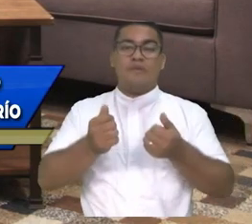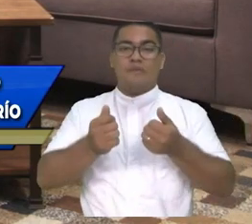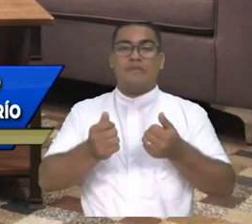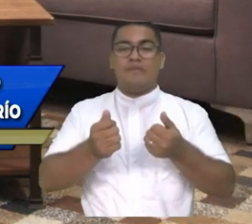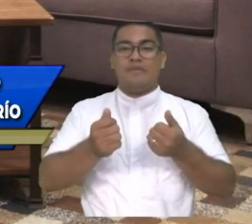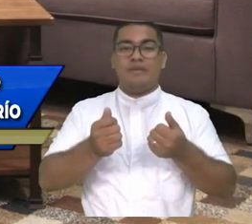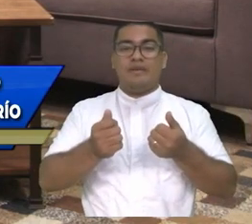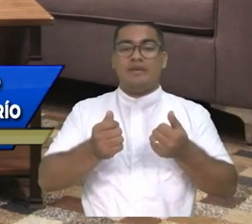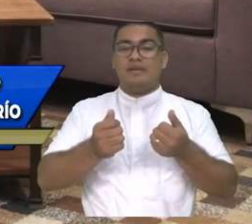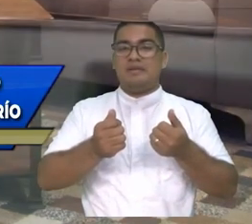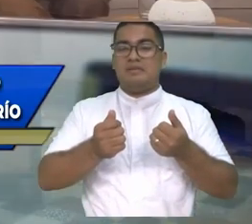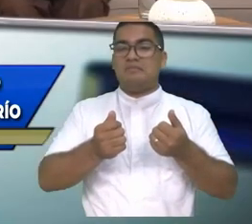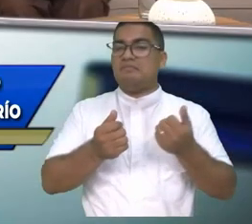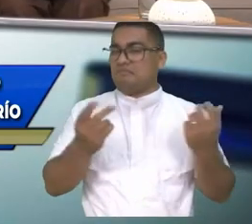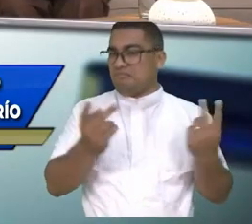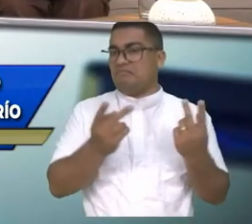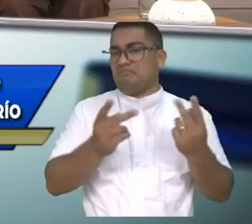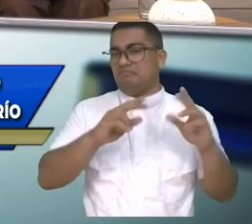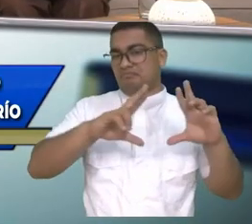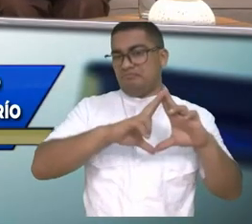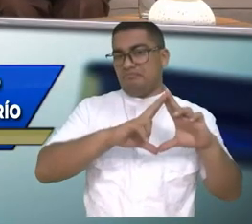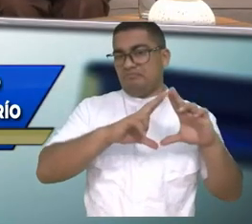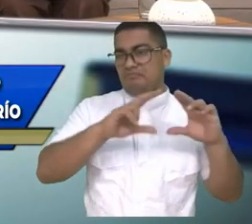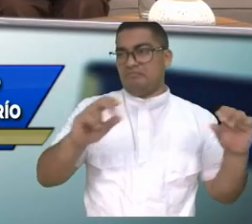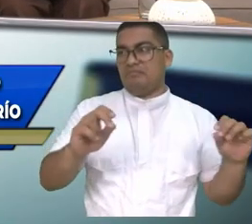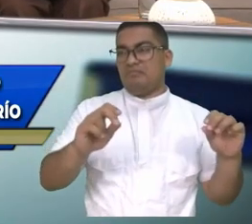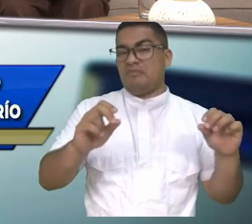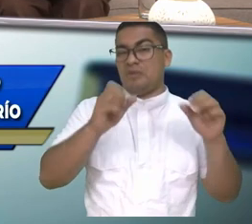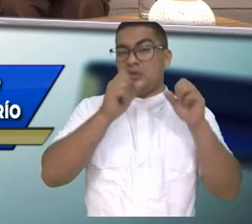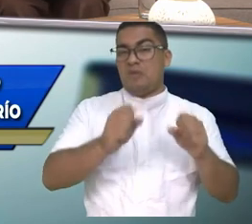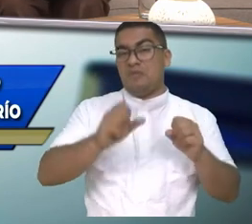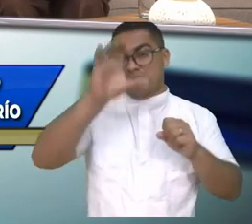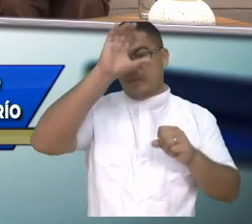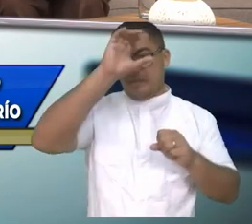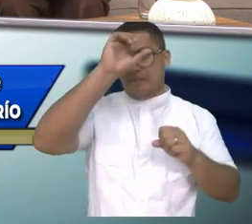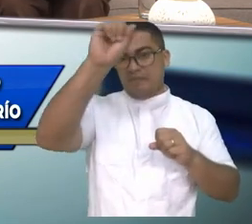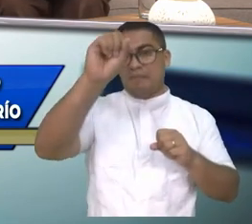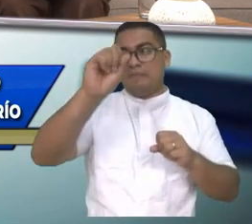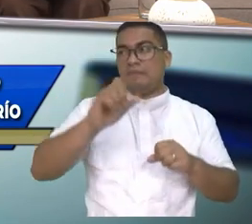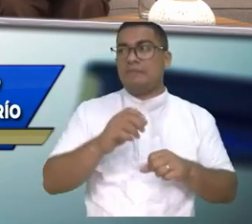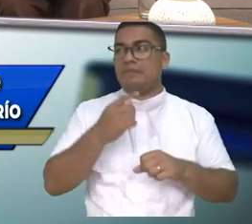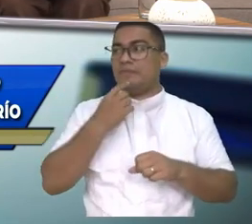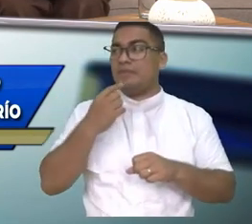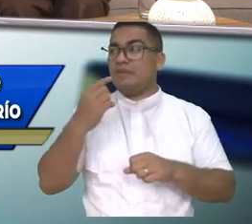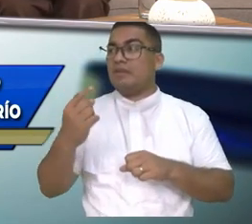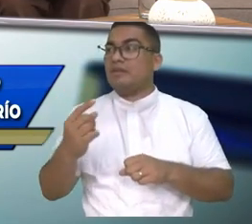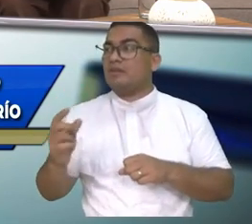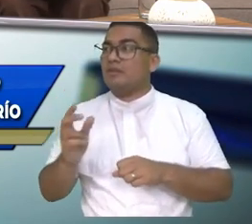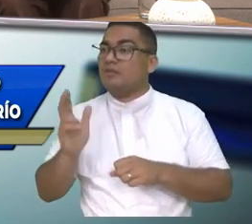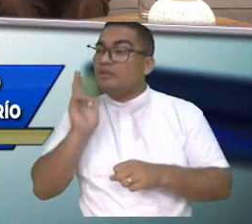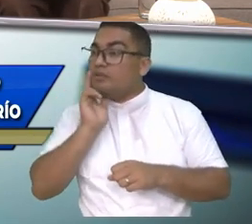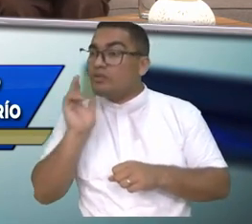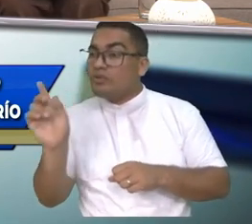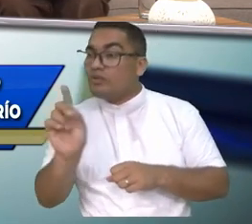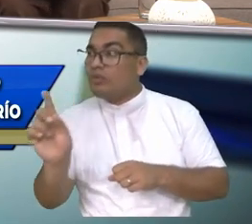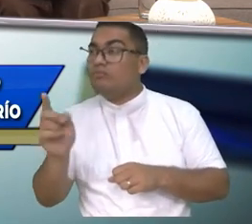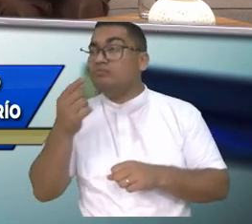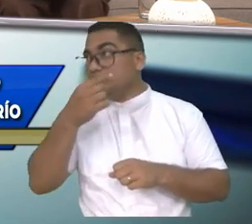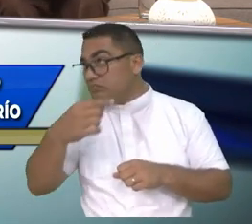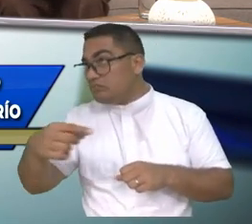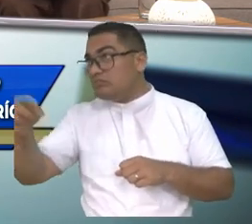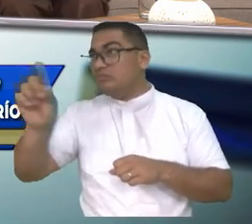estaba aquí en Nicaragua de embajador de su país le dijo: no, vos debes de irte a